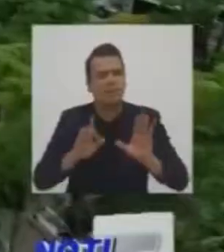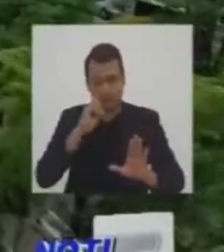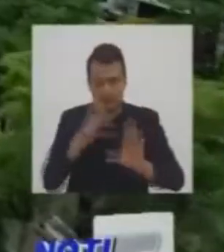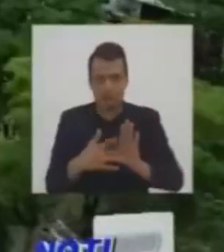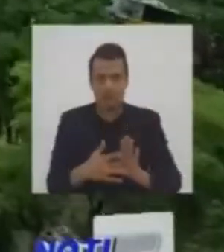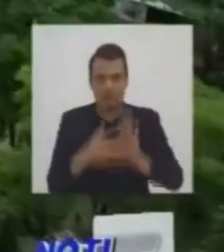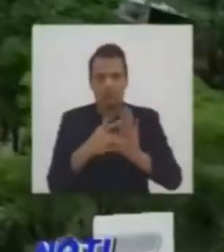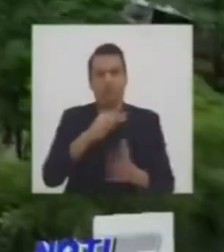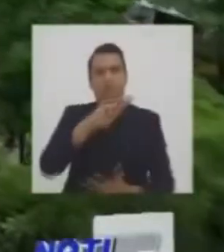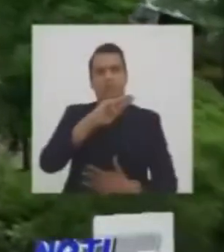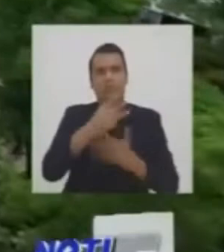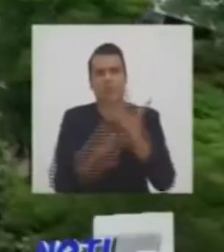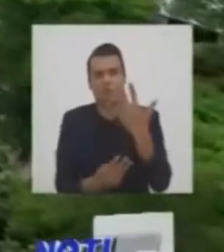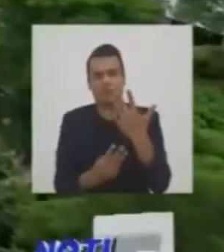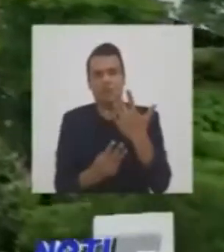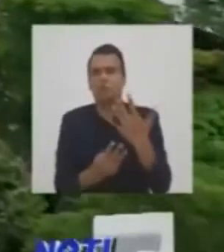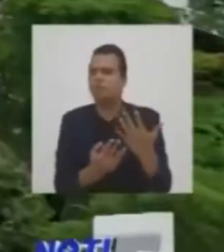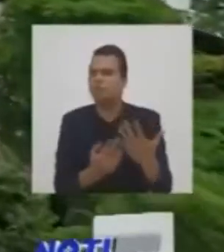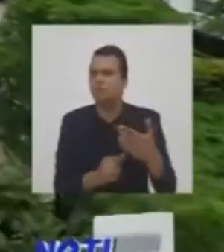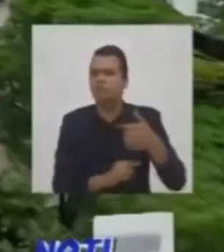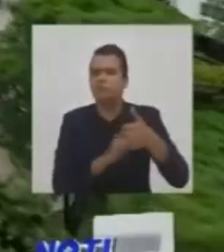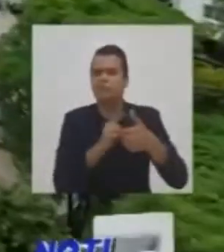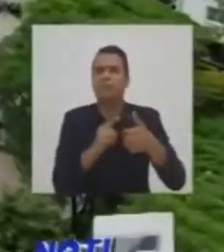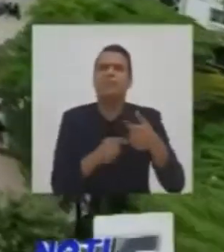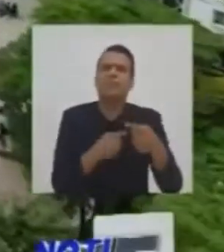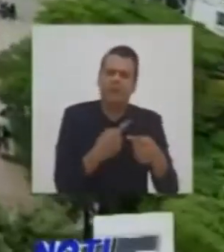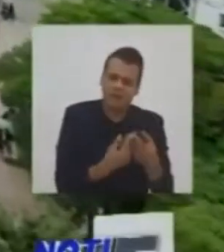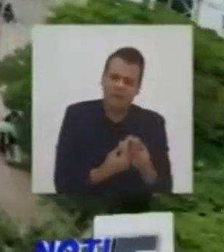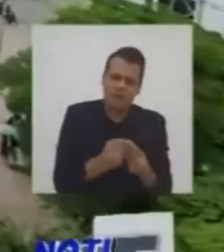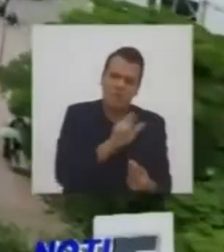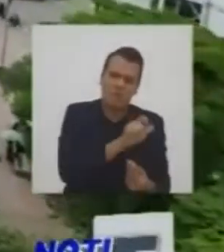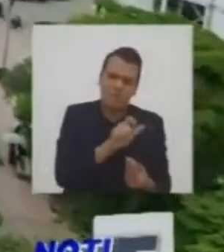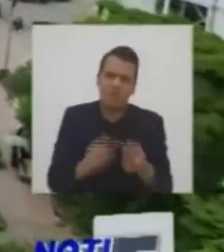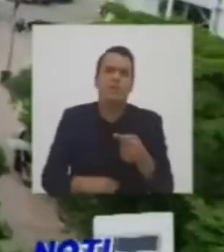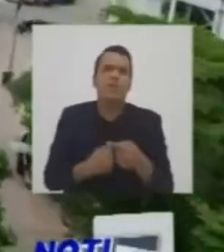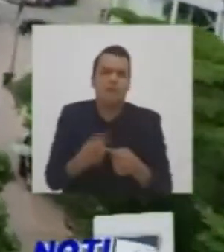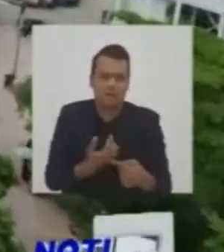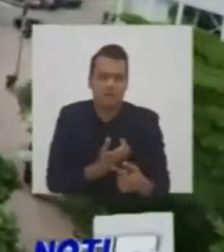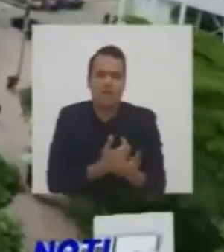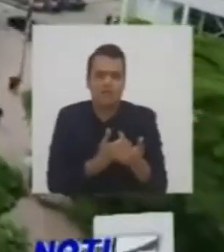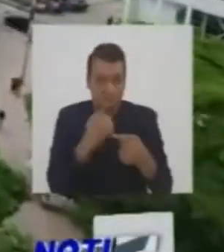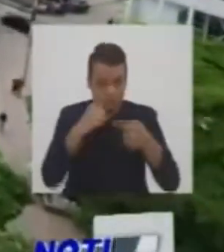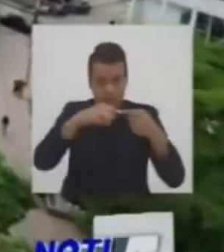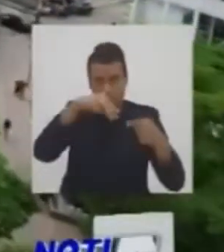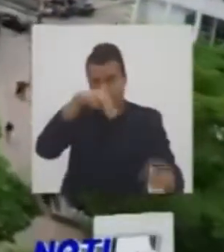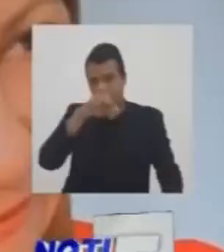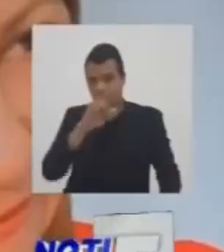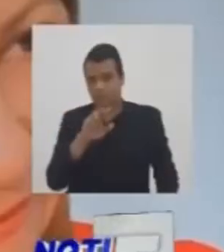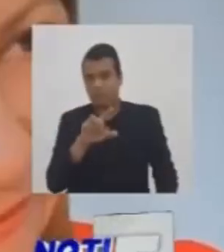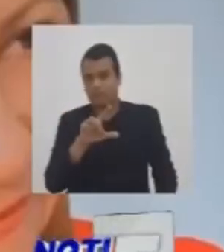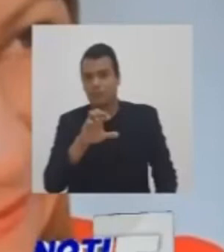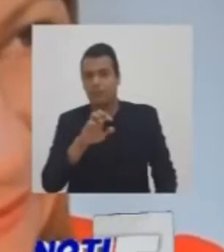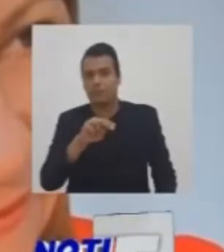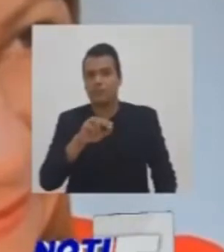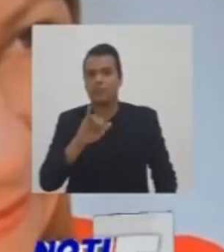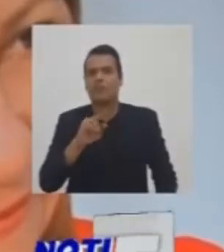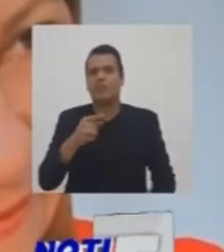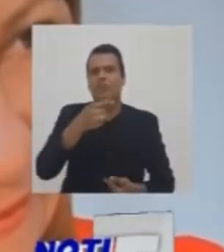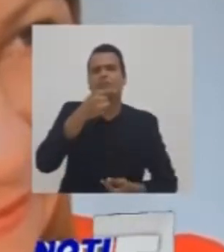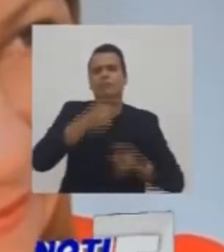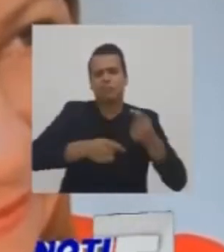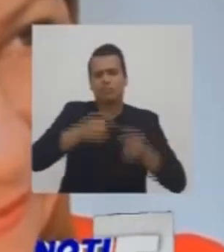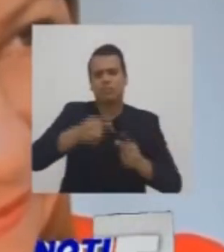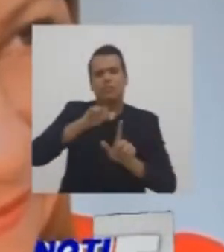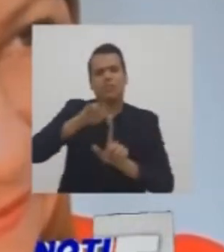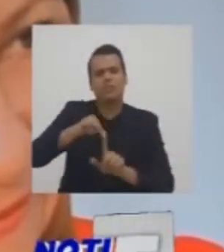siguientes 4 años está conformada por 8 personas, entre las que figuran exconcejales y exalcaldes. Marlene Muñoz,